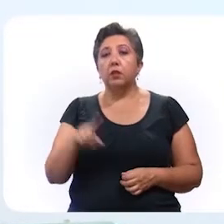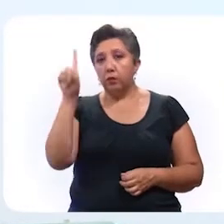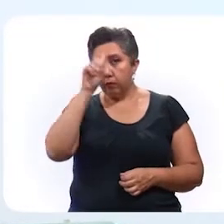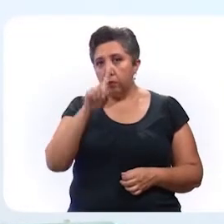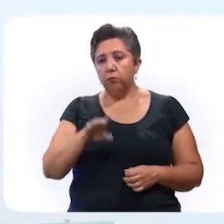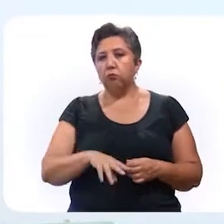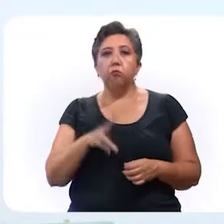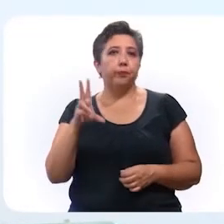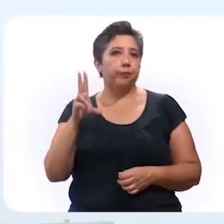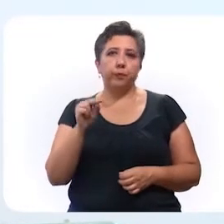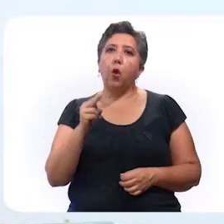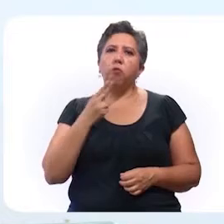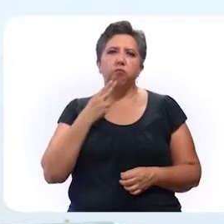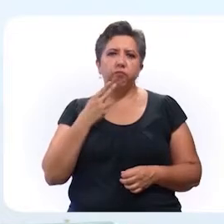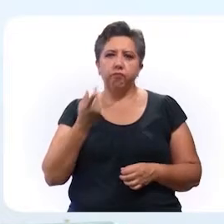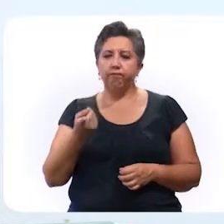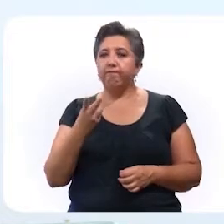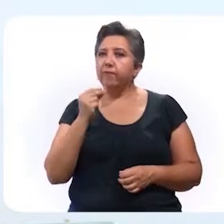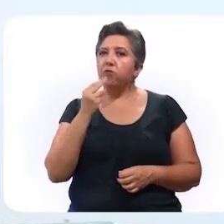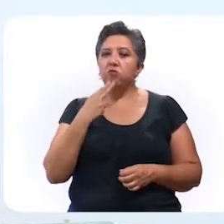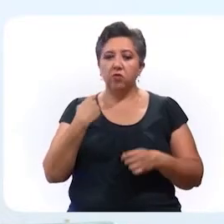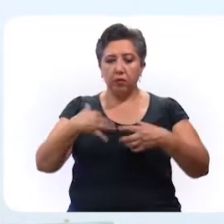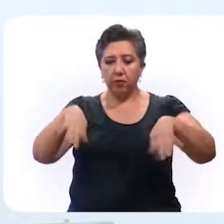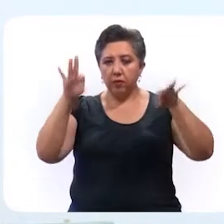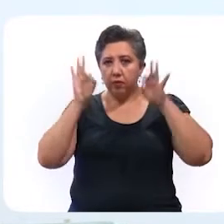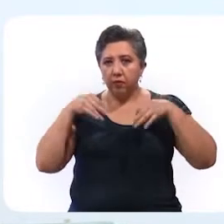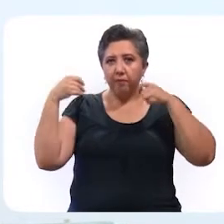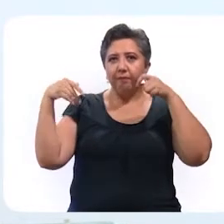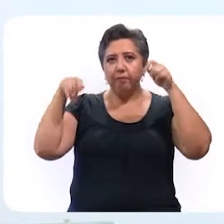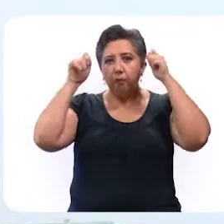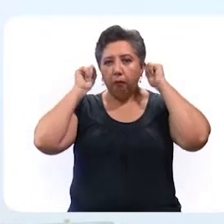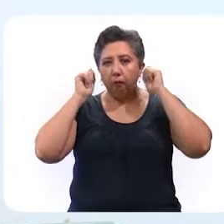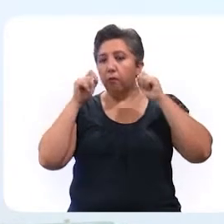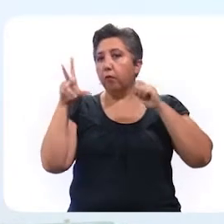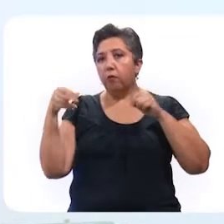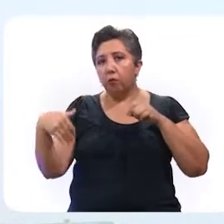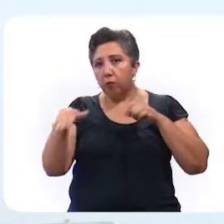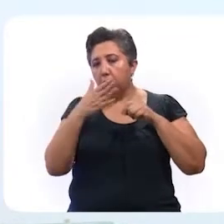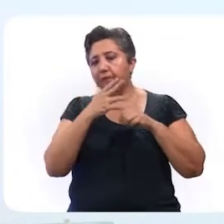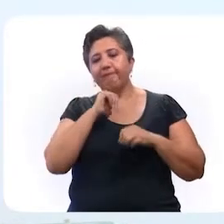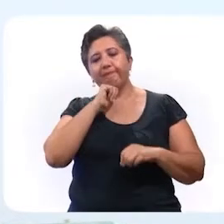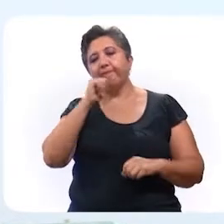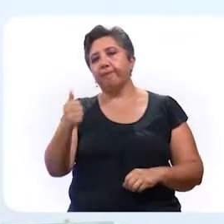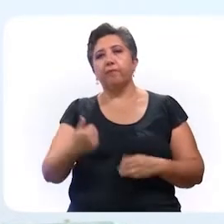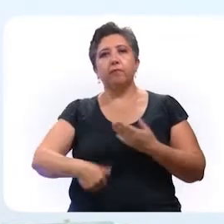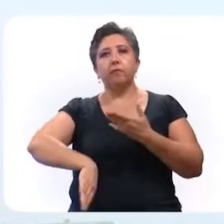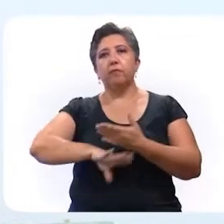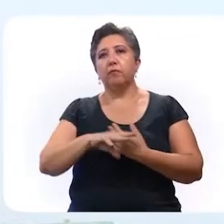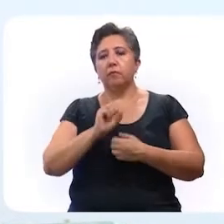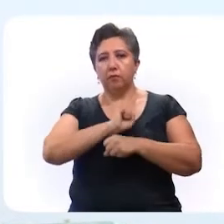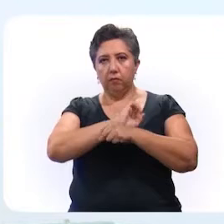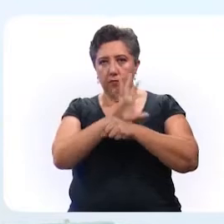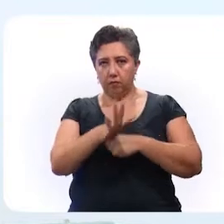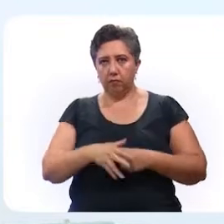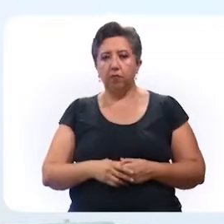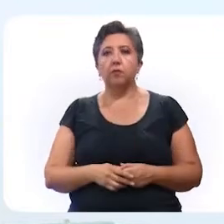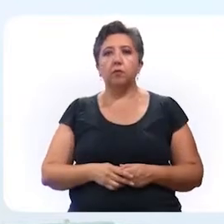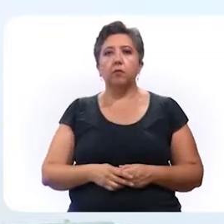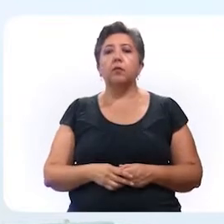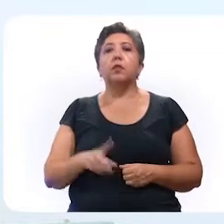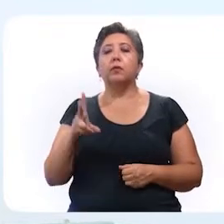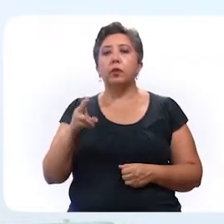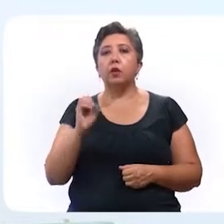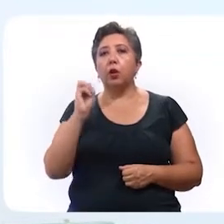a la población evitar el uso de cubrebocas de tela o pañoletas, ya que está descrito que no brinda ninguna protección contra el